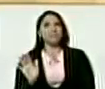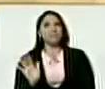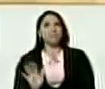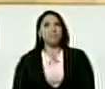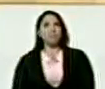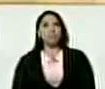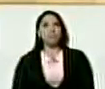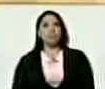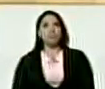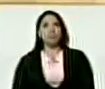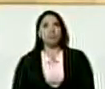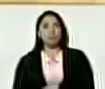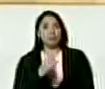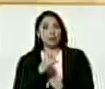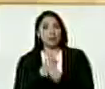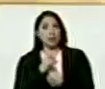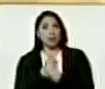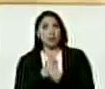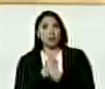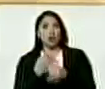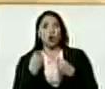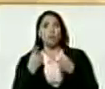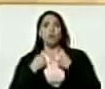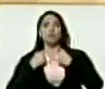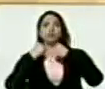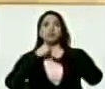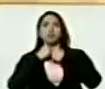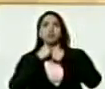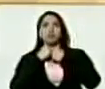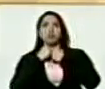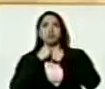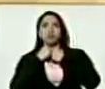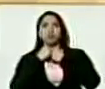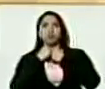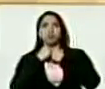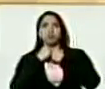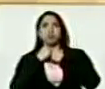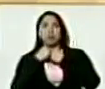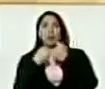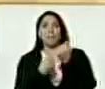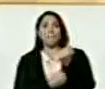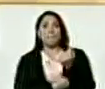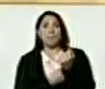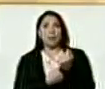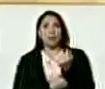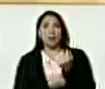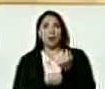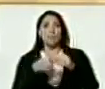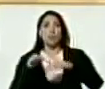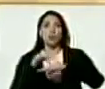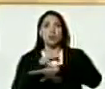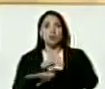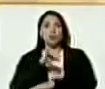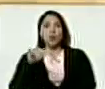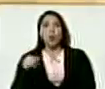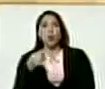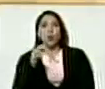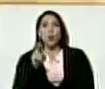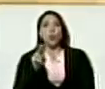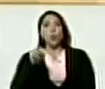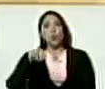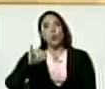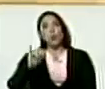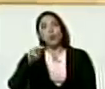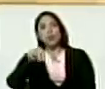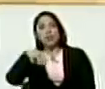se desempeñaba como presbítero en el convento Las Hermanitas Descalzas del municipio Junín del estado Táchira,